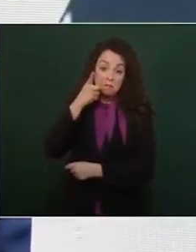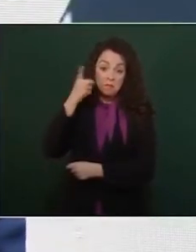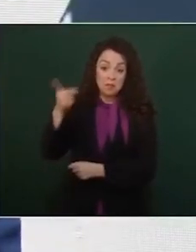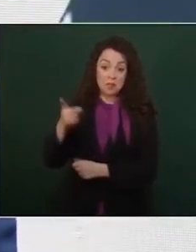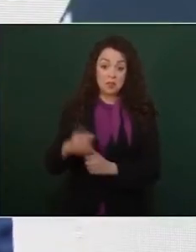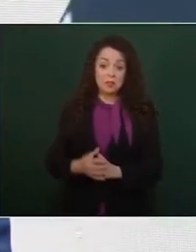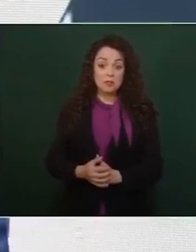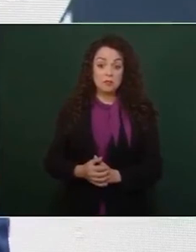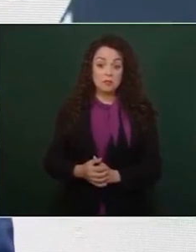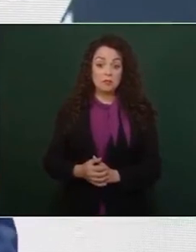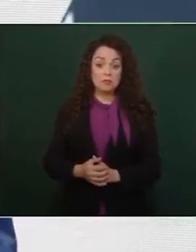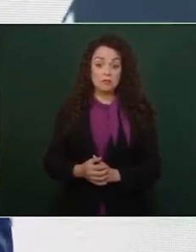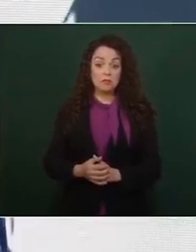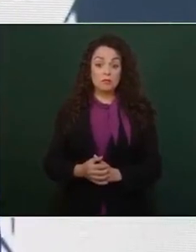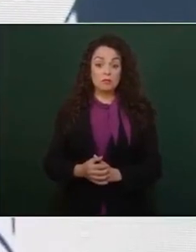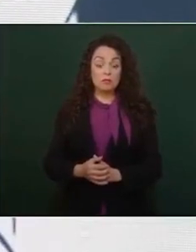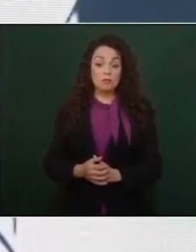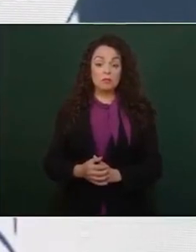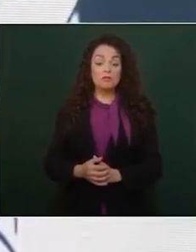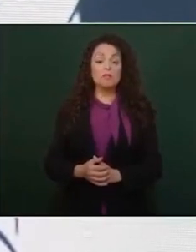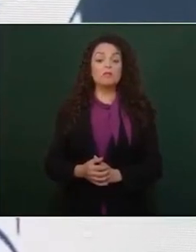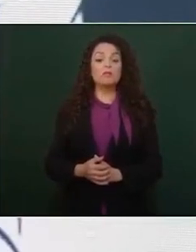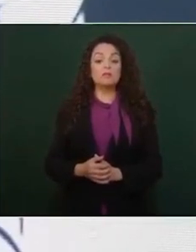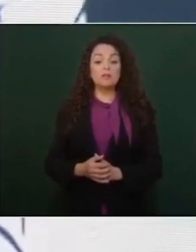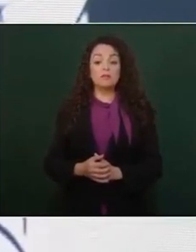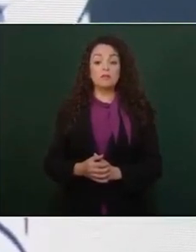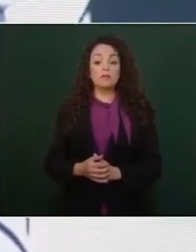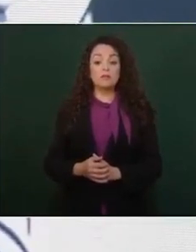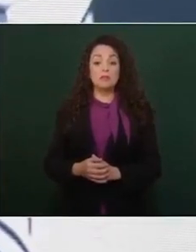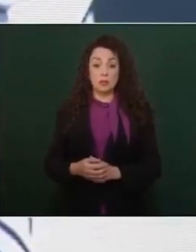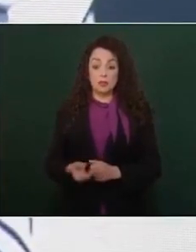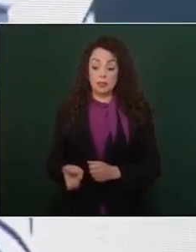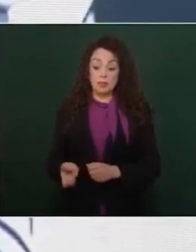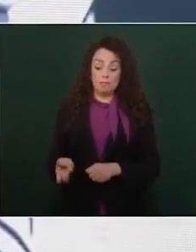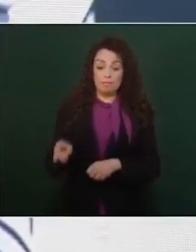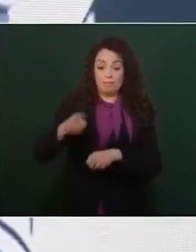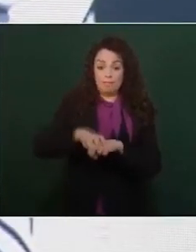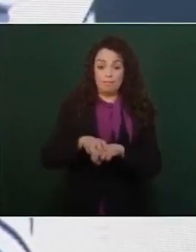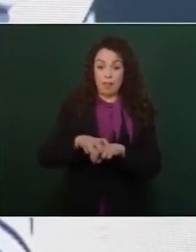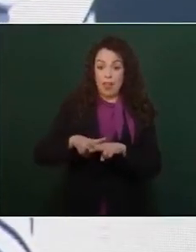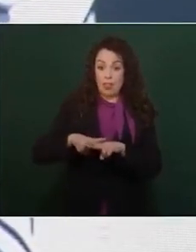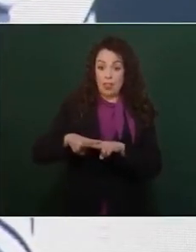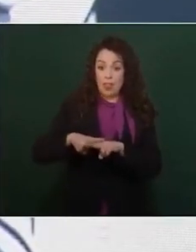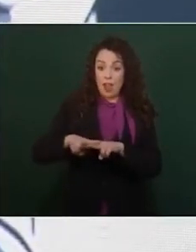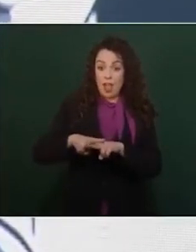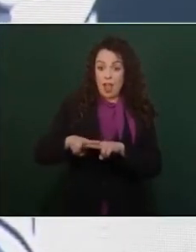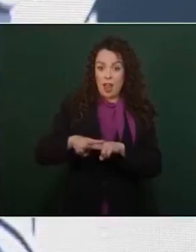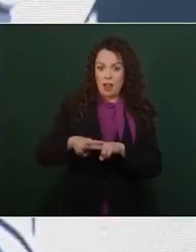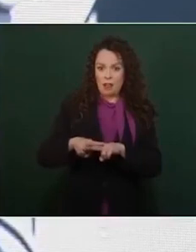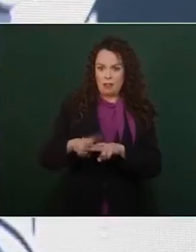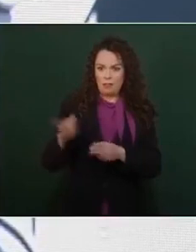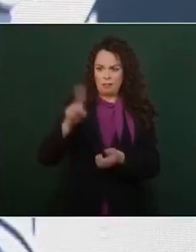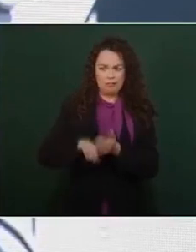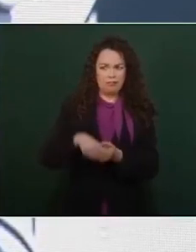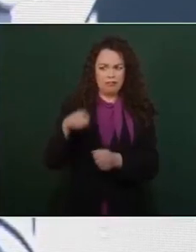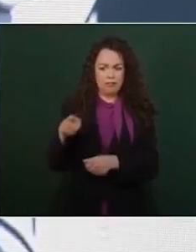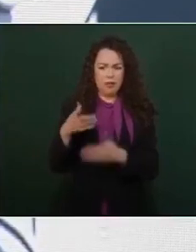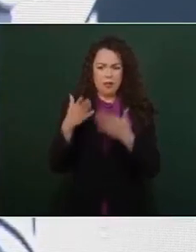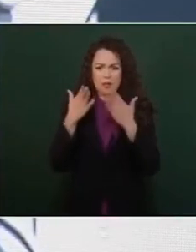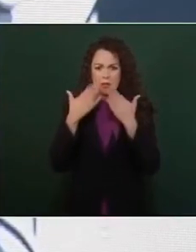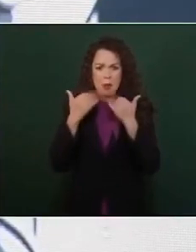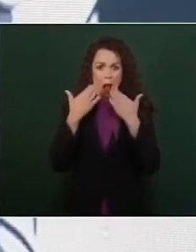había sido una simulación el subirnos a un tren, que no existía el